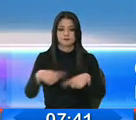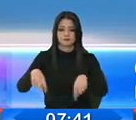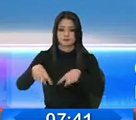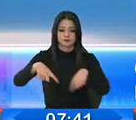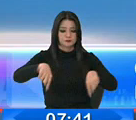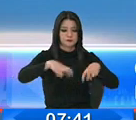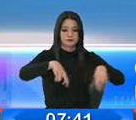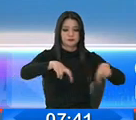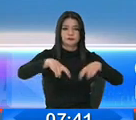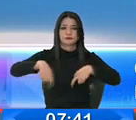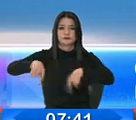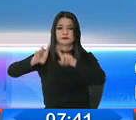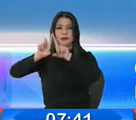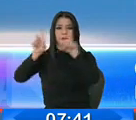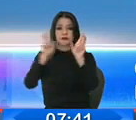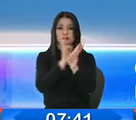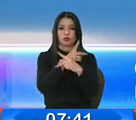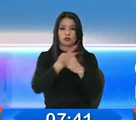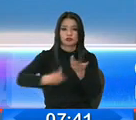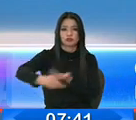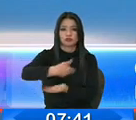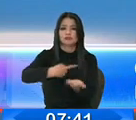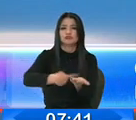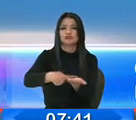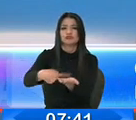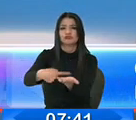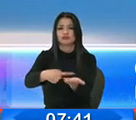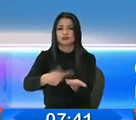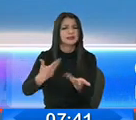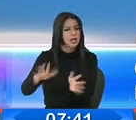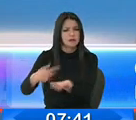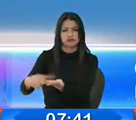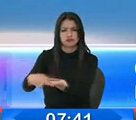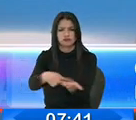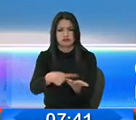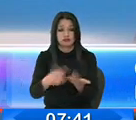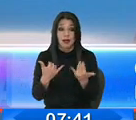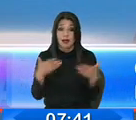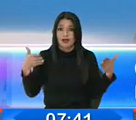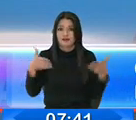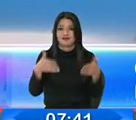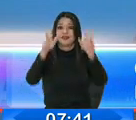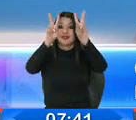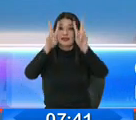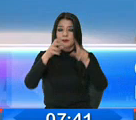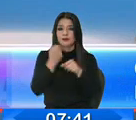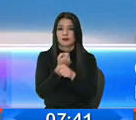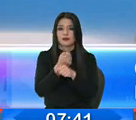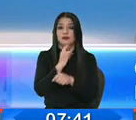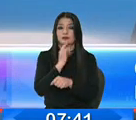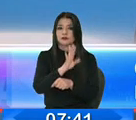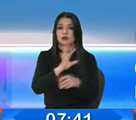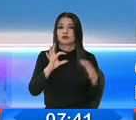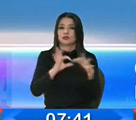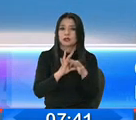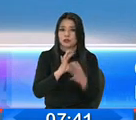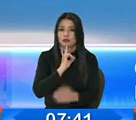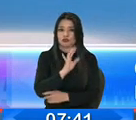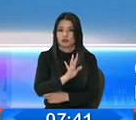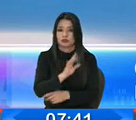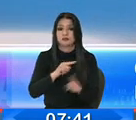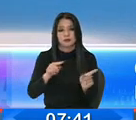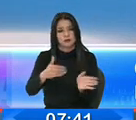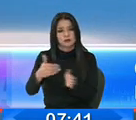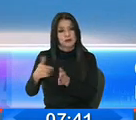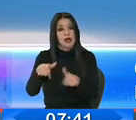trabajo con diferentes sectores productivos. Esas mesas ahora se orientarán al tema del trabajo con Estados Unidos sin descuidarnos del